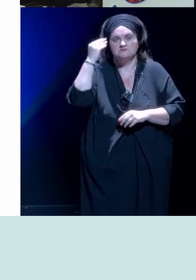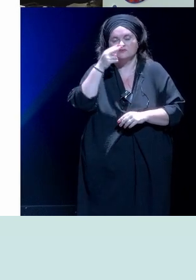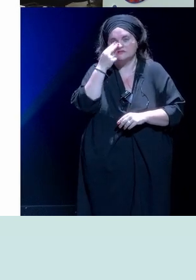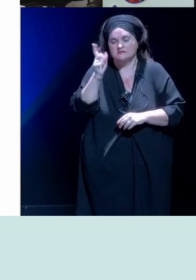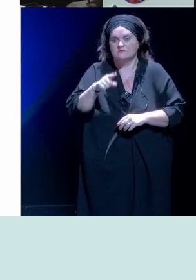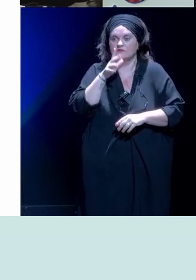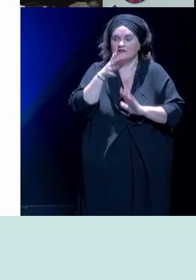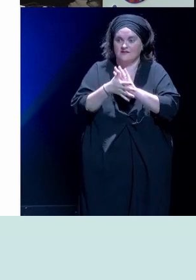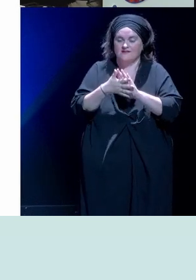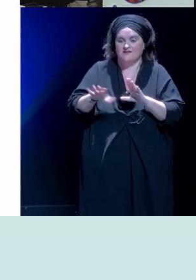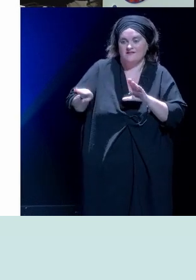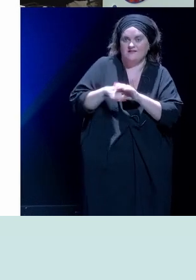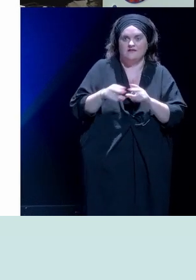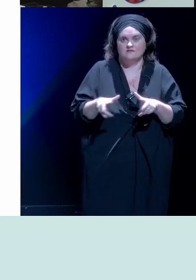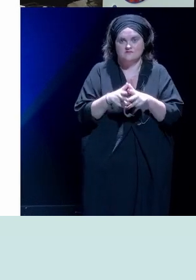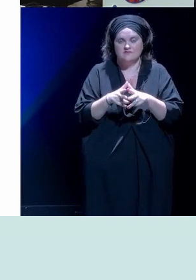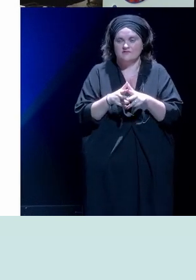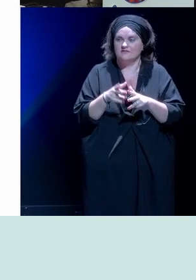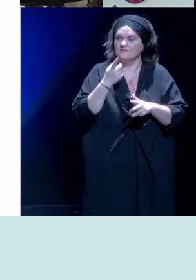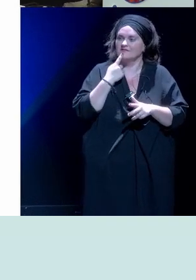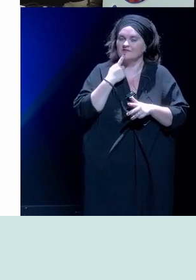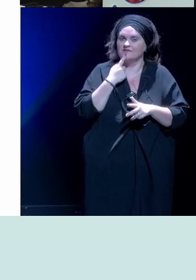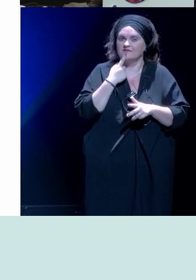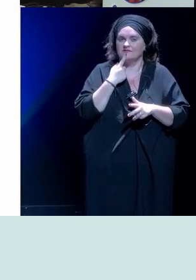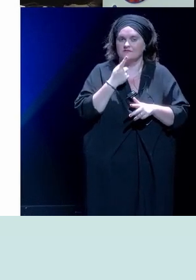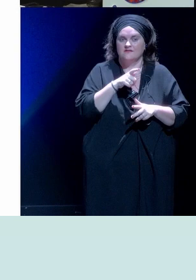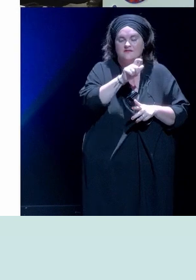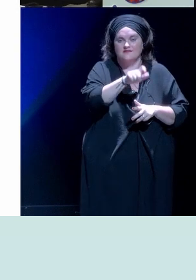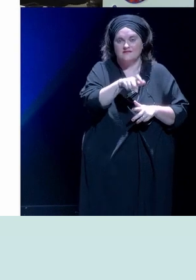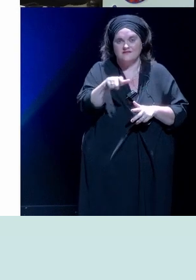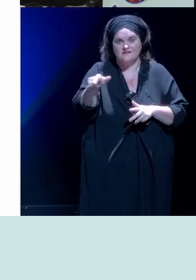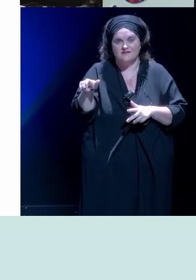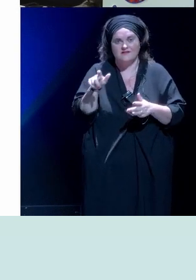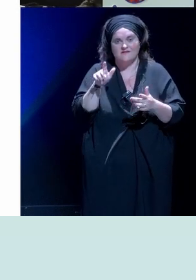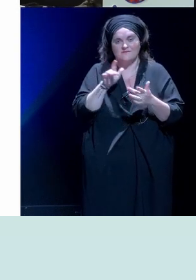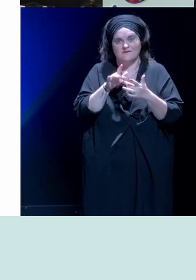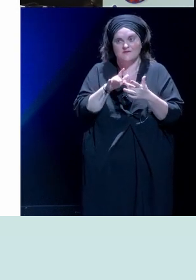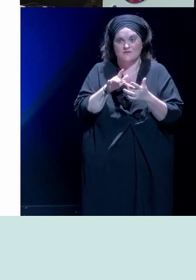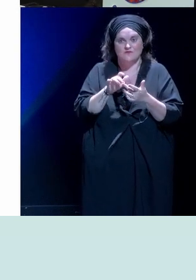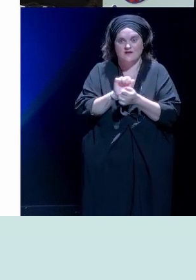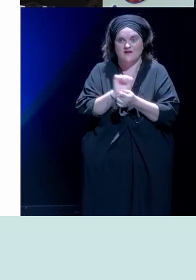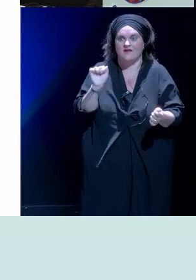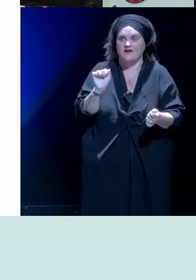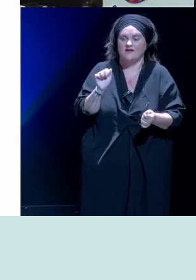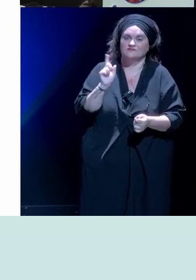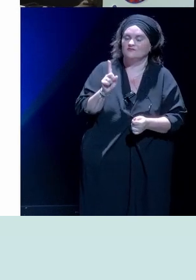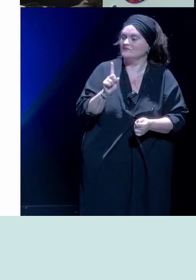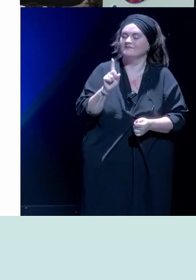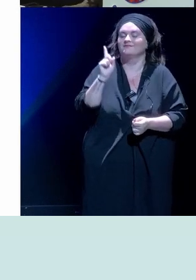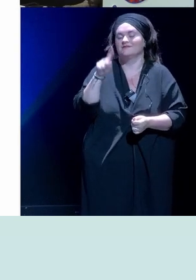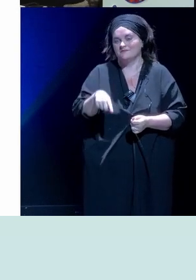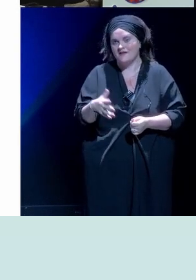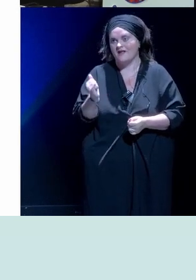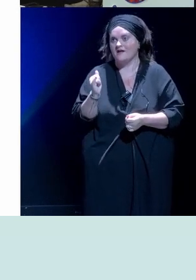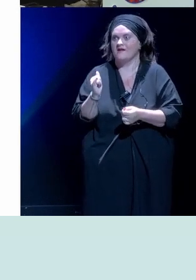de inclusión social, lo hacemos en relación a individuos que no tienen vínculos que liberan únicamente, sino también vínculos